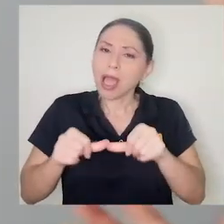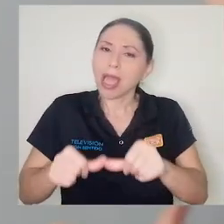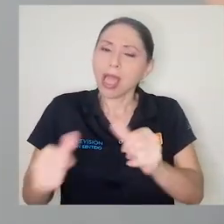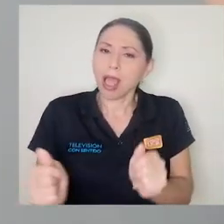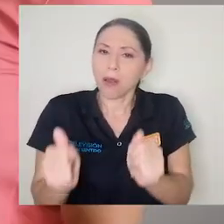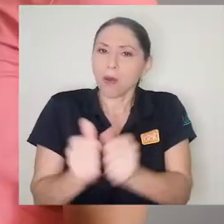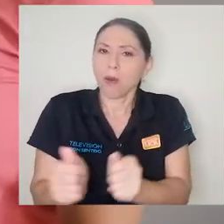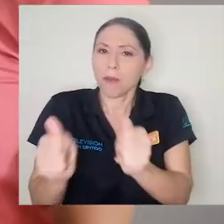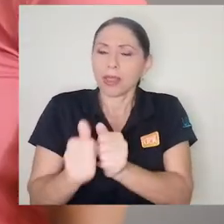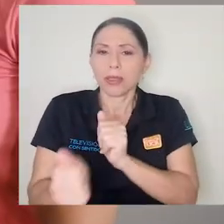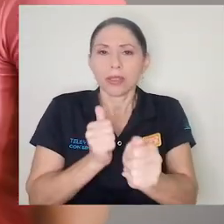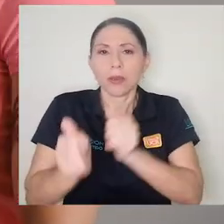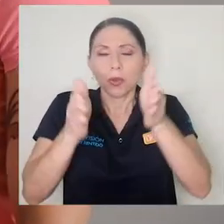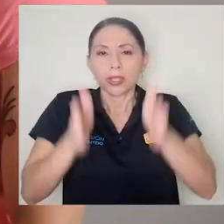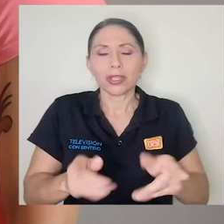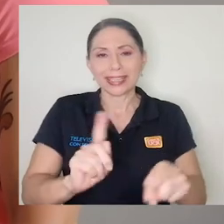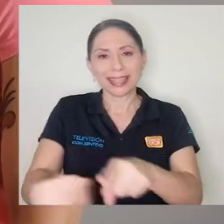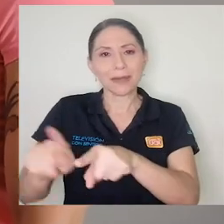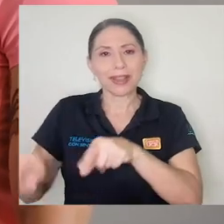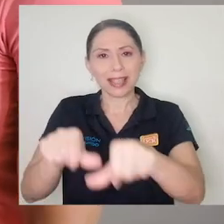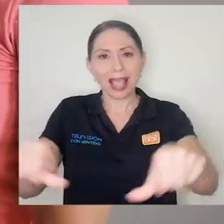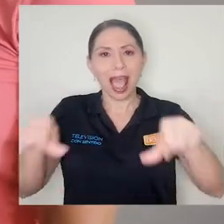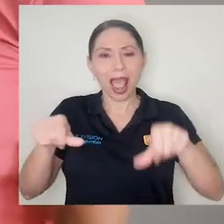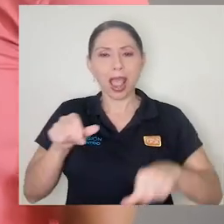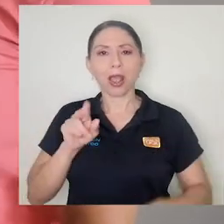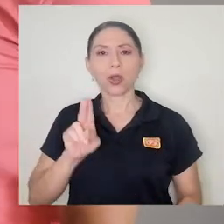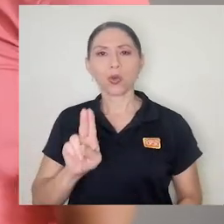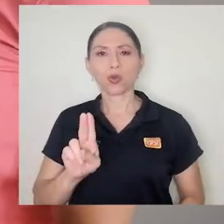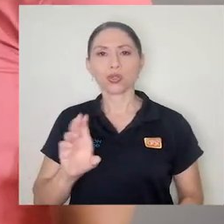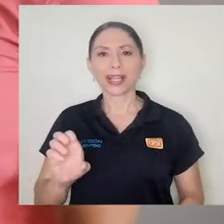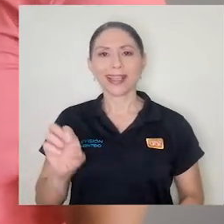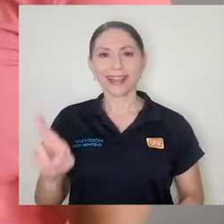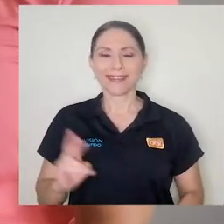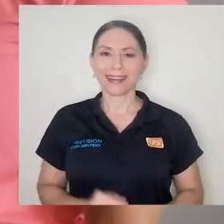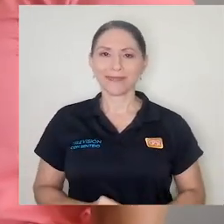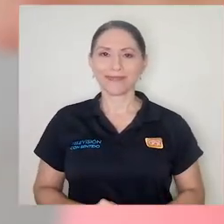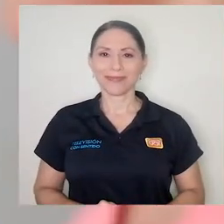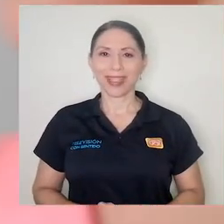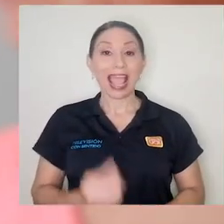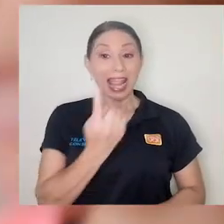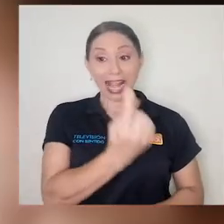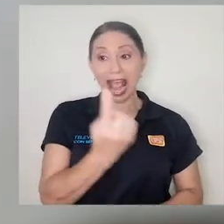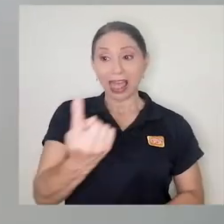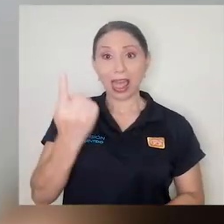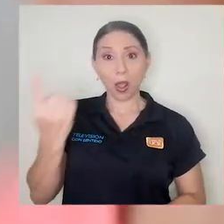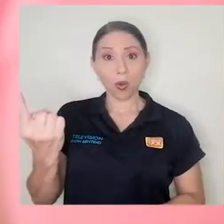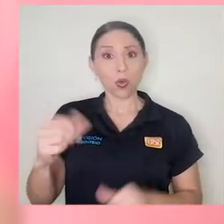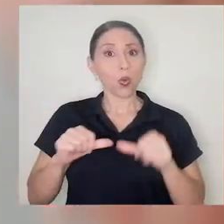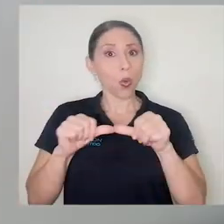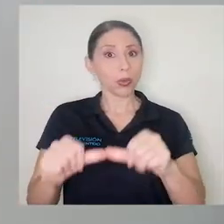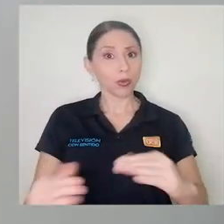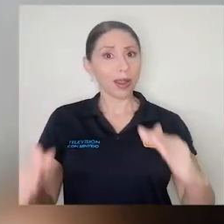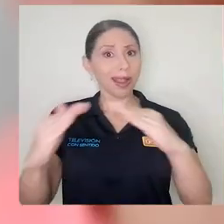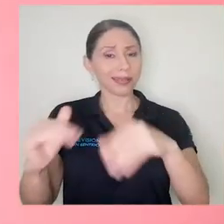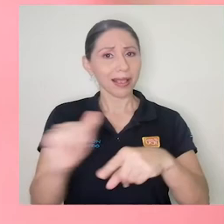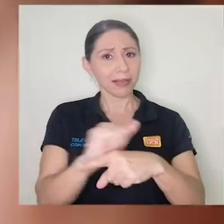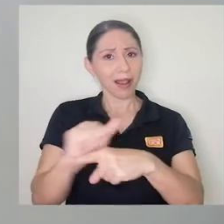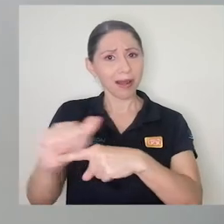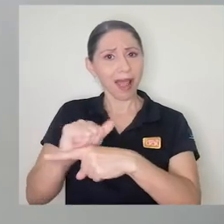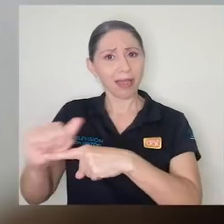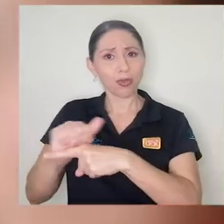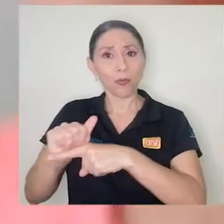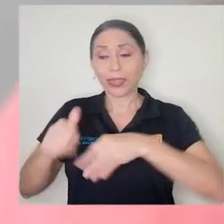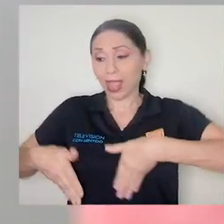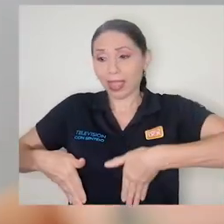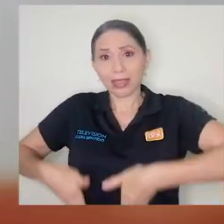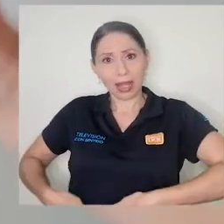seguir acompañando a los deportistas de las distintas disciplinas de la UCR. Cada uno sigue entrenando desde casa y